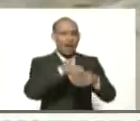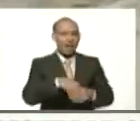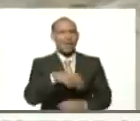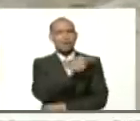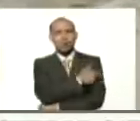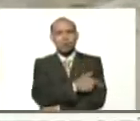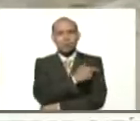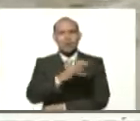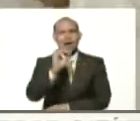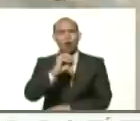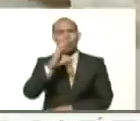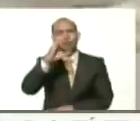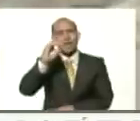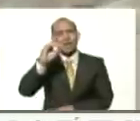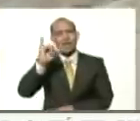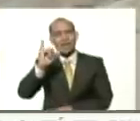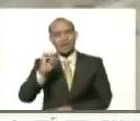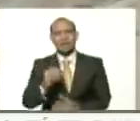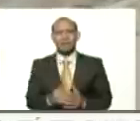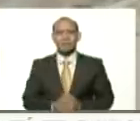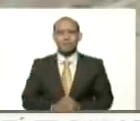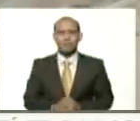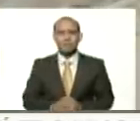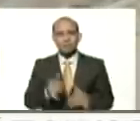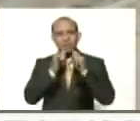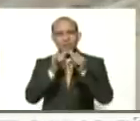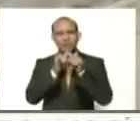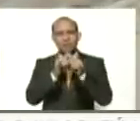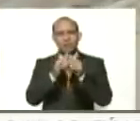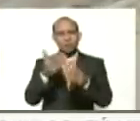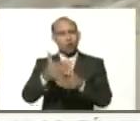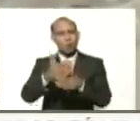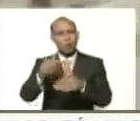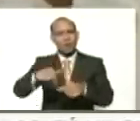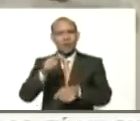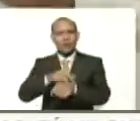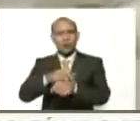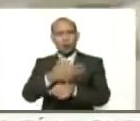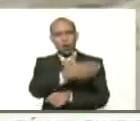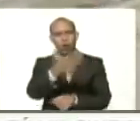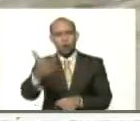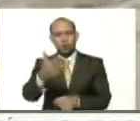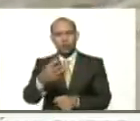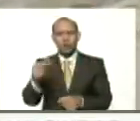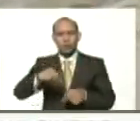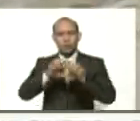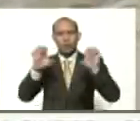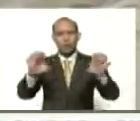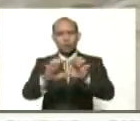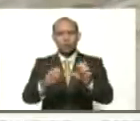síntoma característico del virus para el cob y 19 es la información que compartimos a esta hora con ustedes y con ella retornamos el contacto adelante